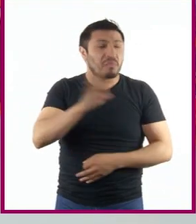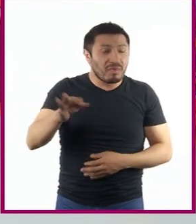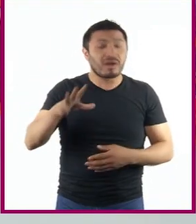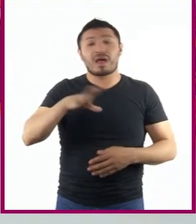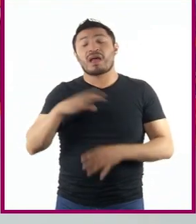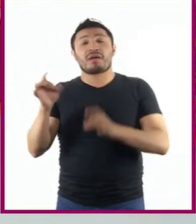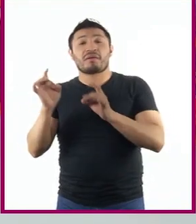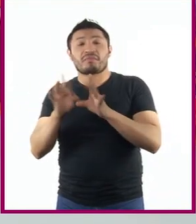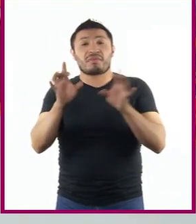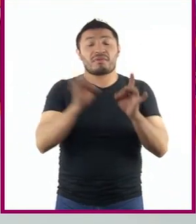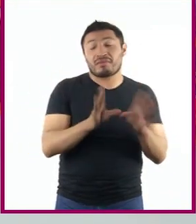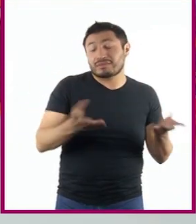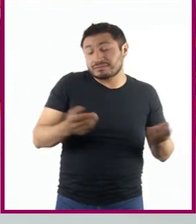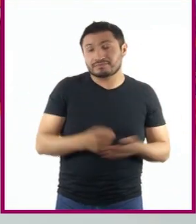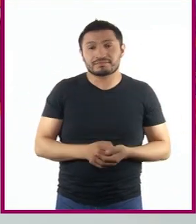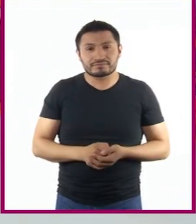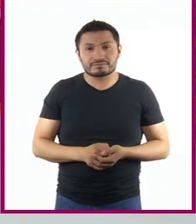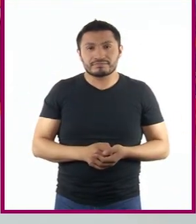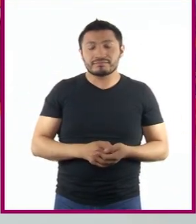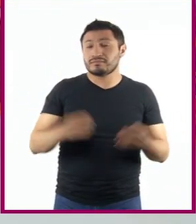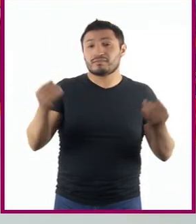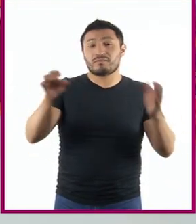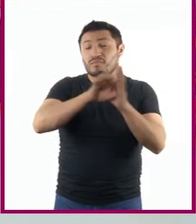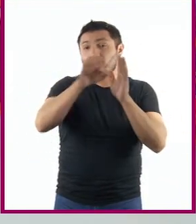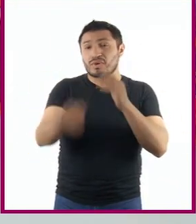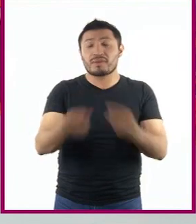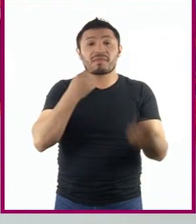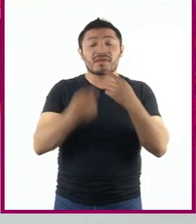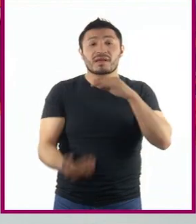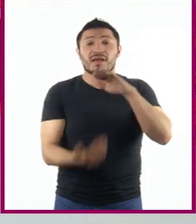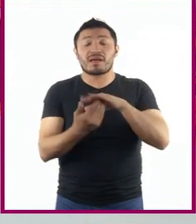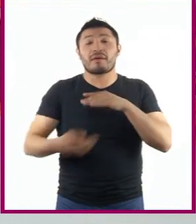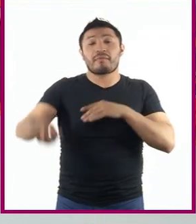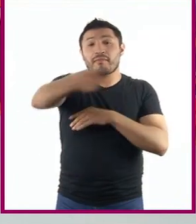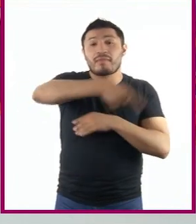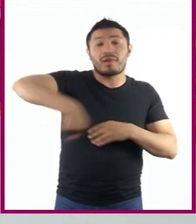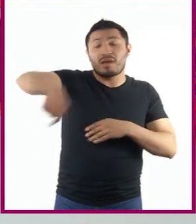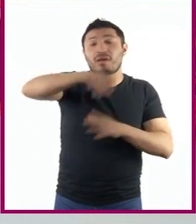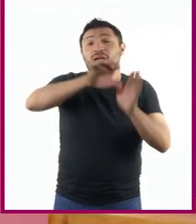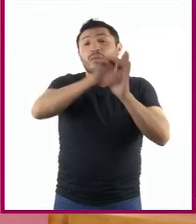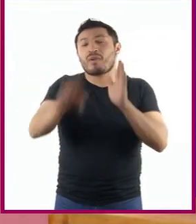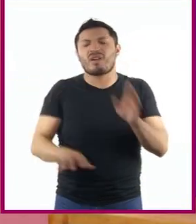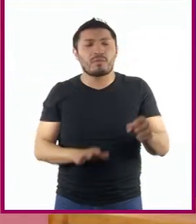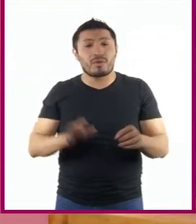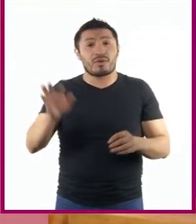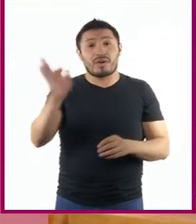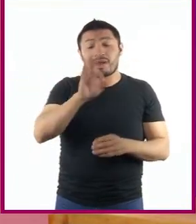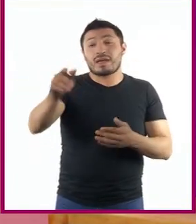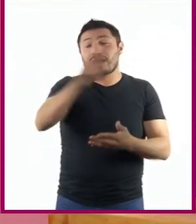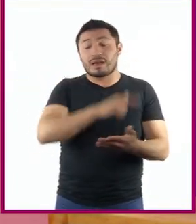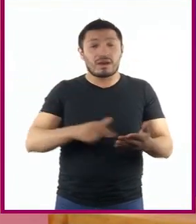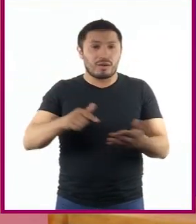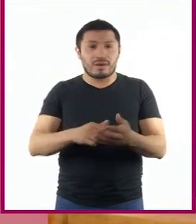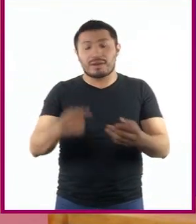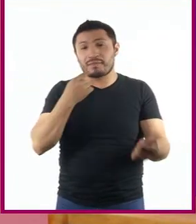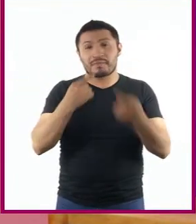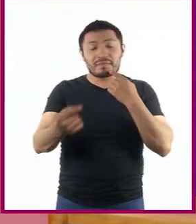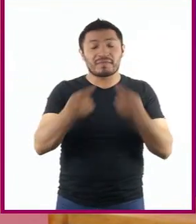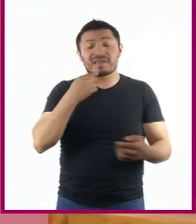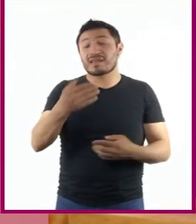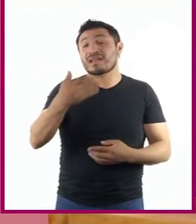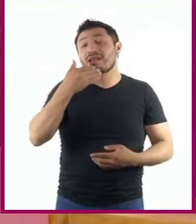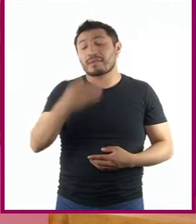ciertos temas, tal y como ocurre en la mesa redonda. Por ejemplo, ¿qué sucedería si en lugar de una charla común